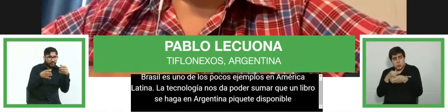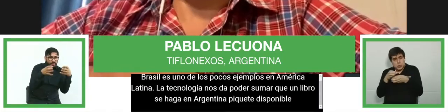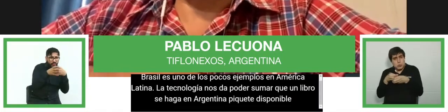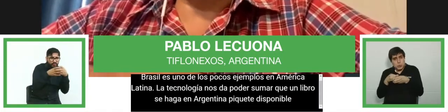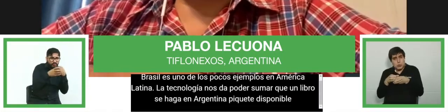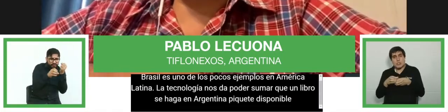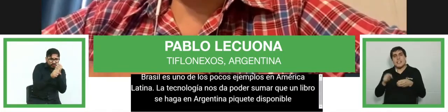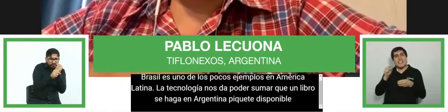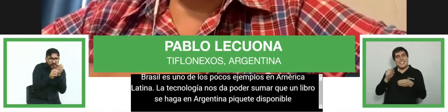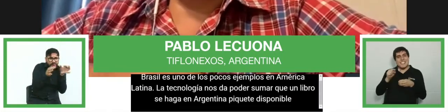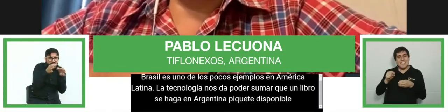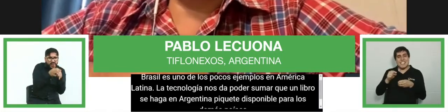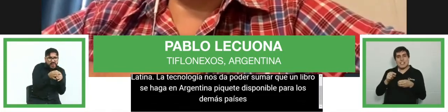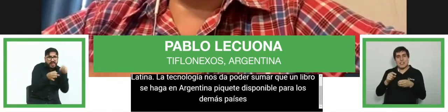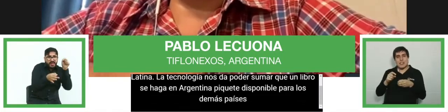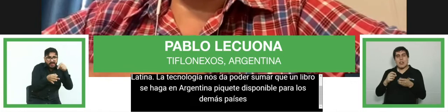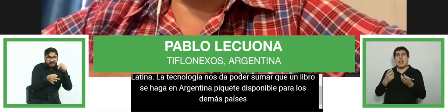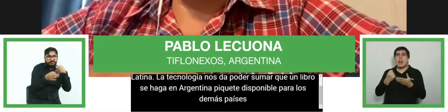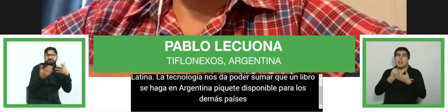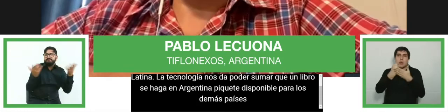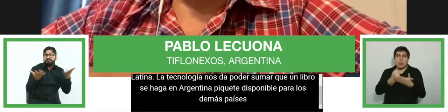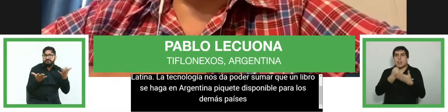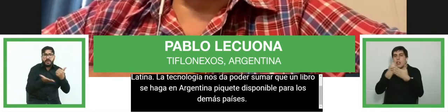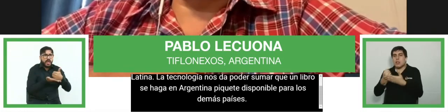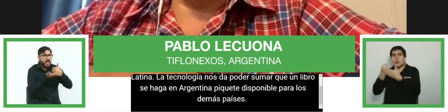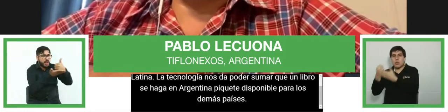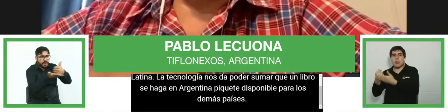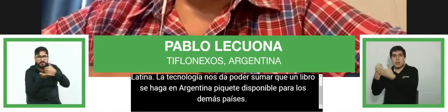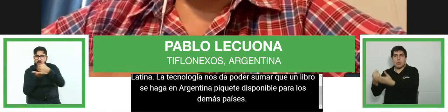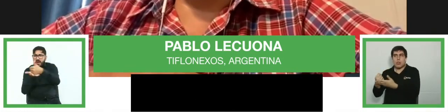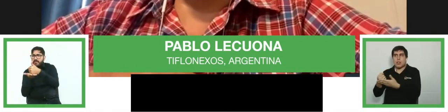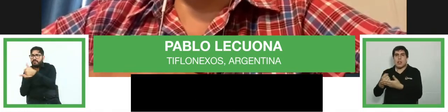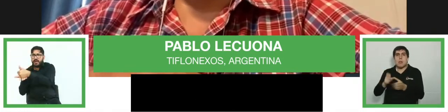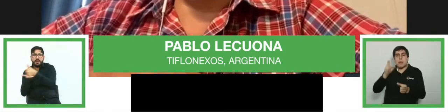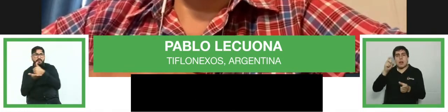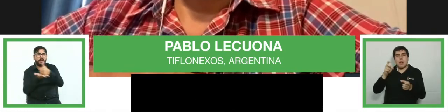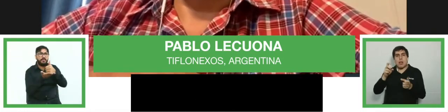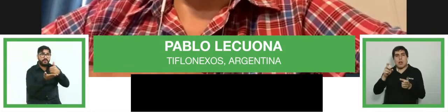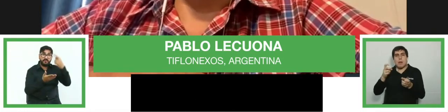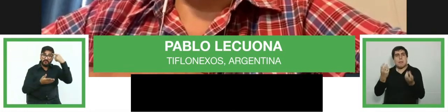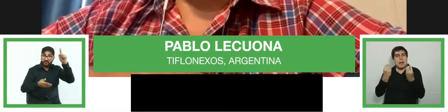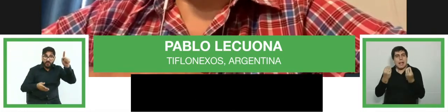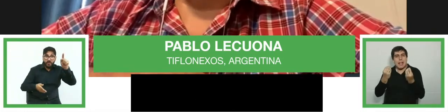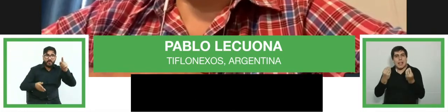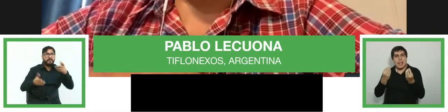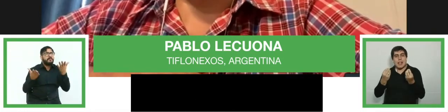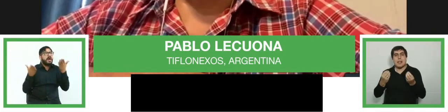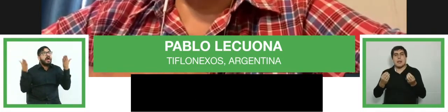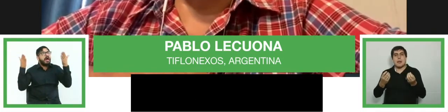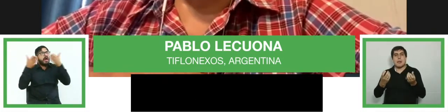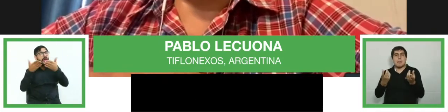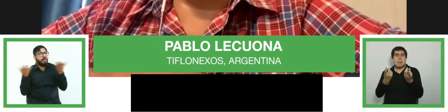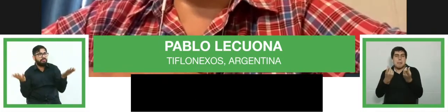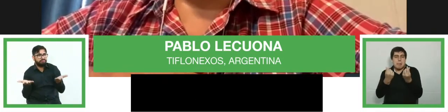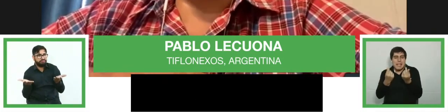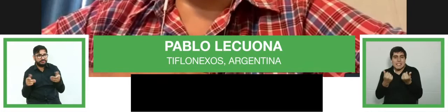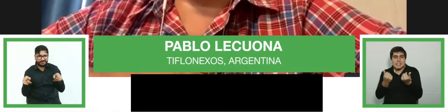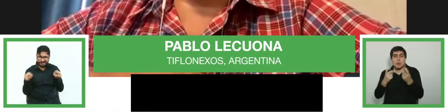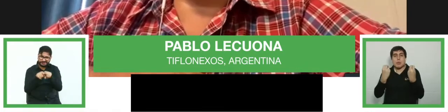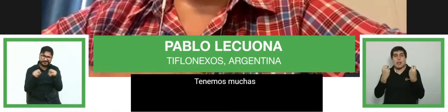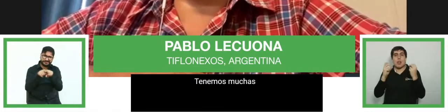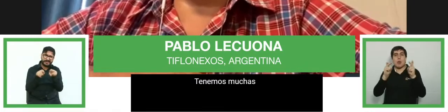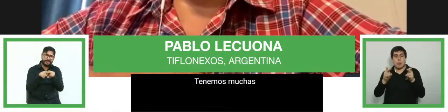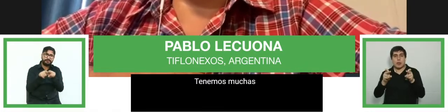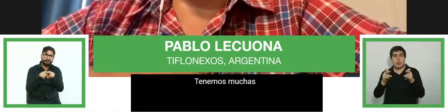haciendo parches para atender, para lograr igualar o estar más cerca de igualar las oportunidades